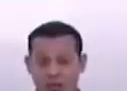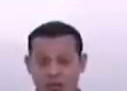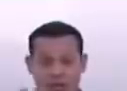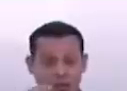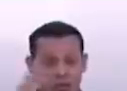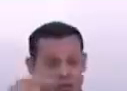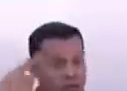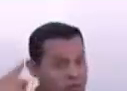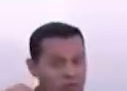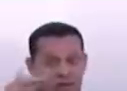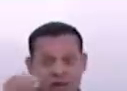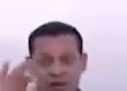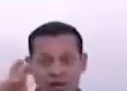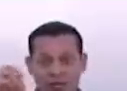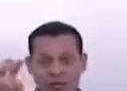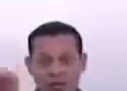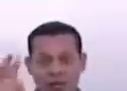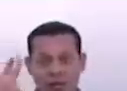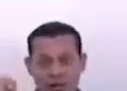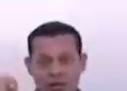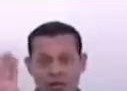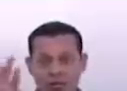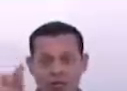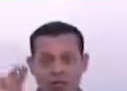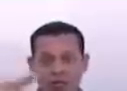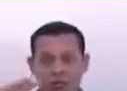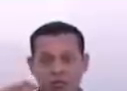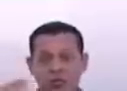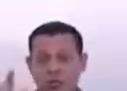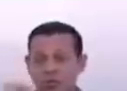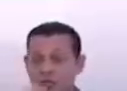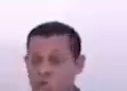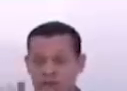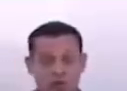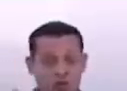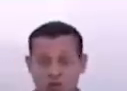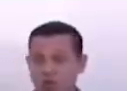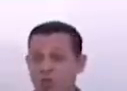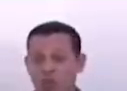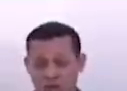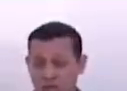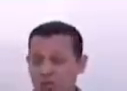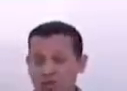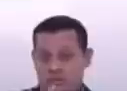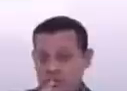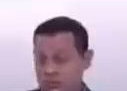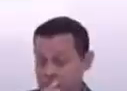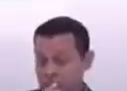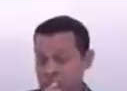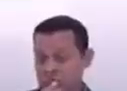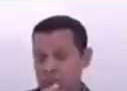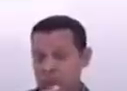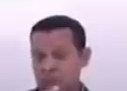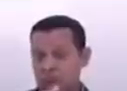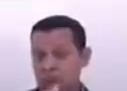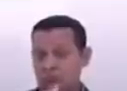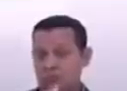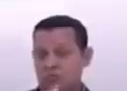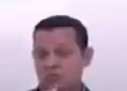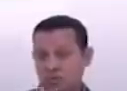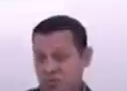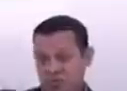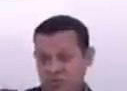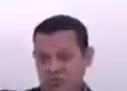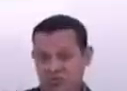dicho, nos da la posibilidad para que también nosotros podamos hacer lo mismo. Una esquina